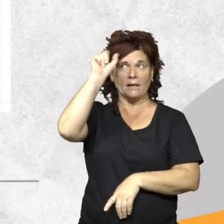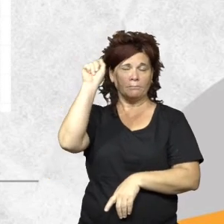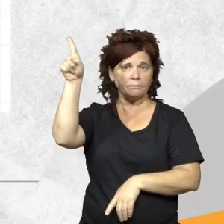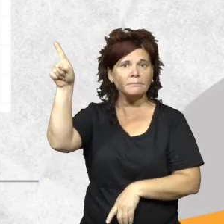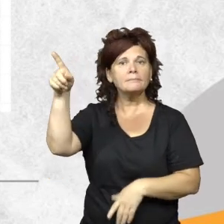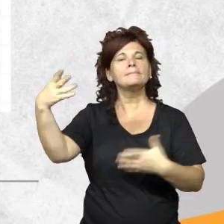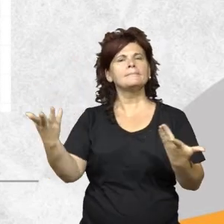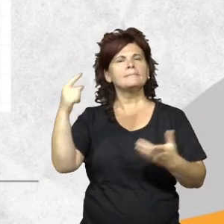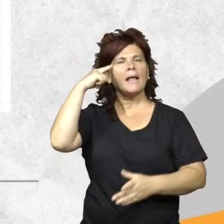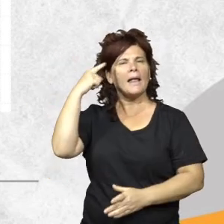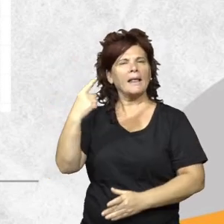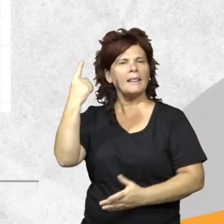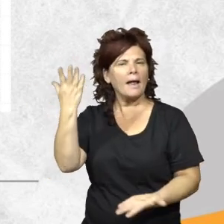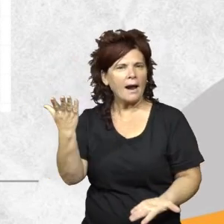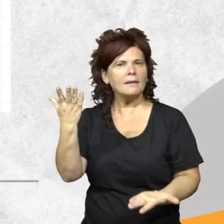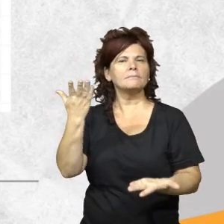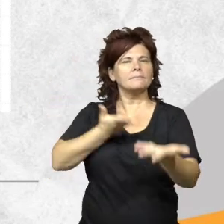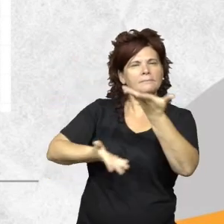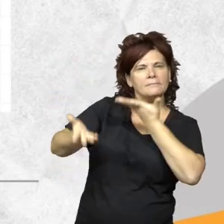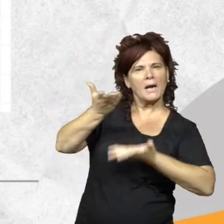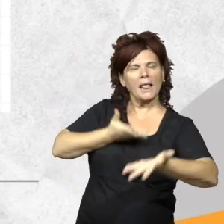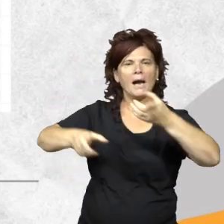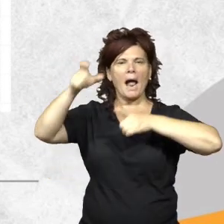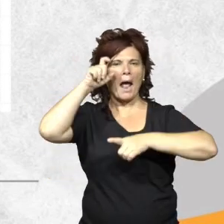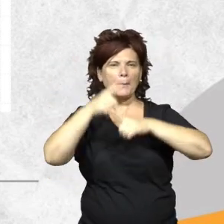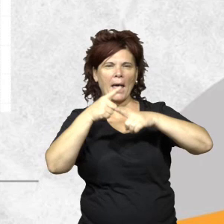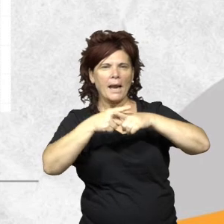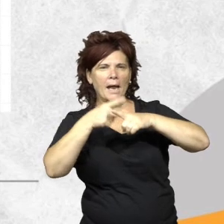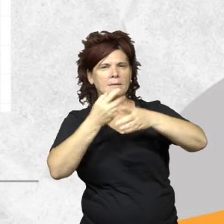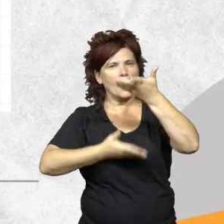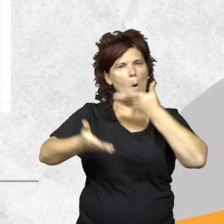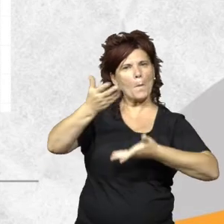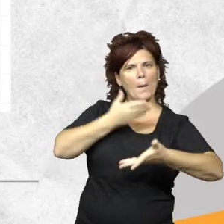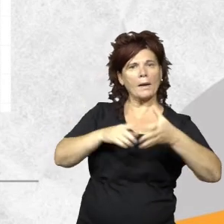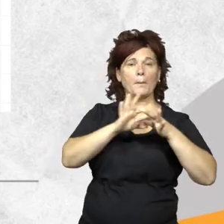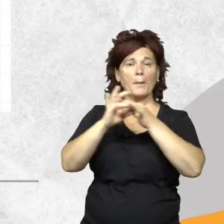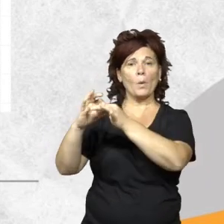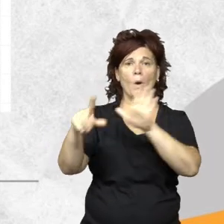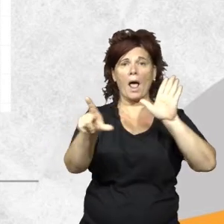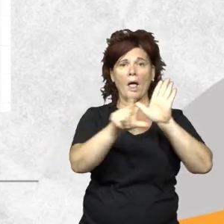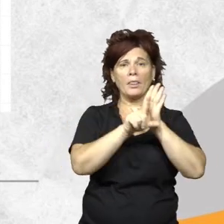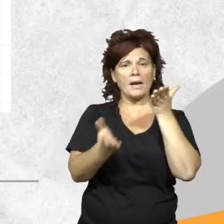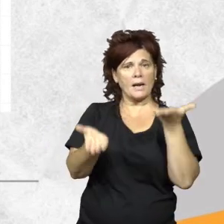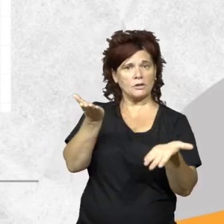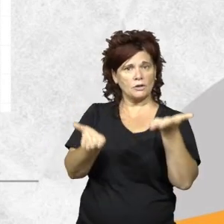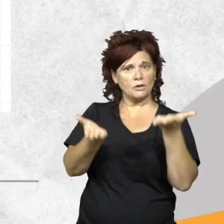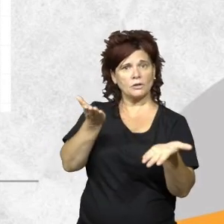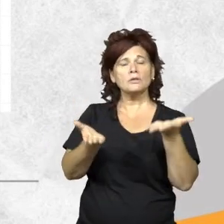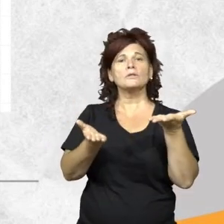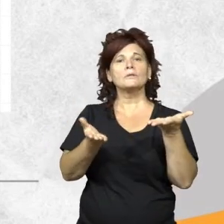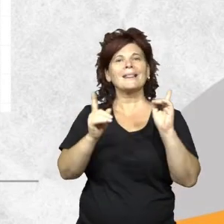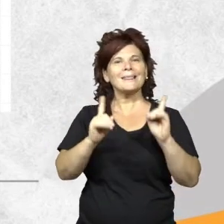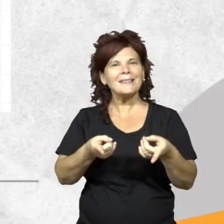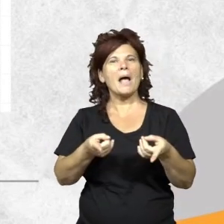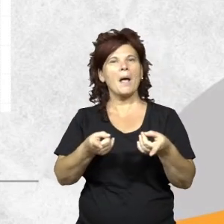Entonces, la idea sería compartirles un poco la experiencia en el derecho comparado y en la